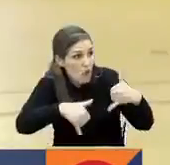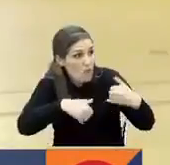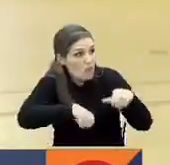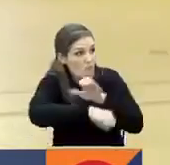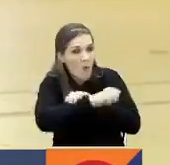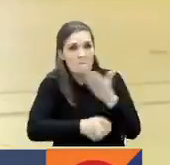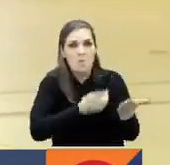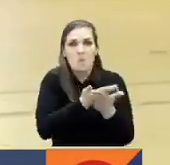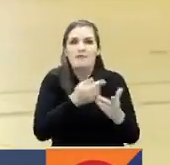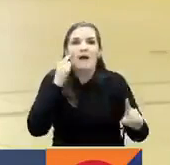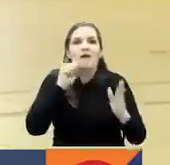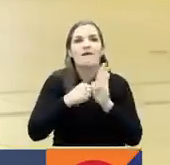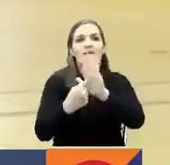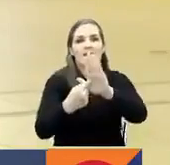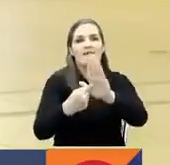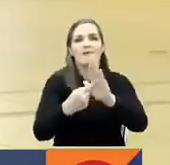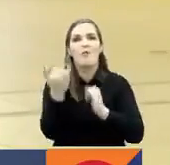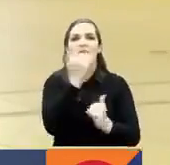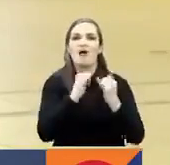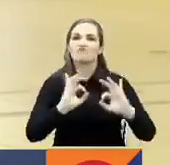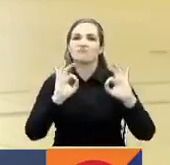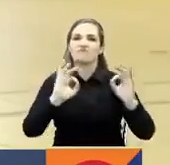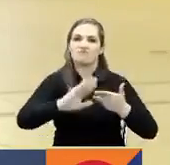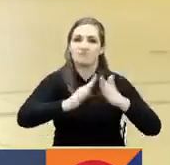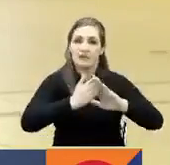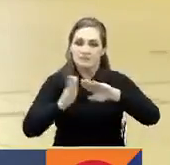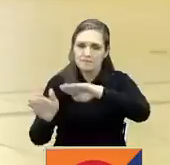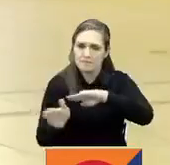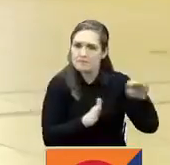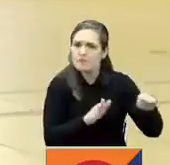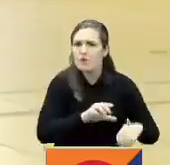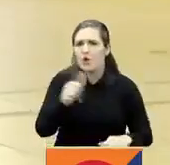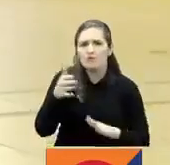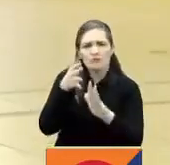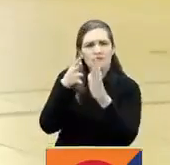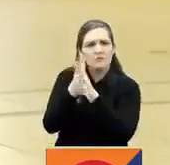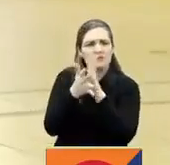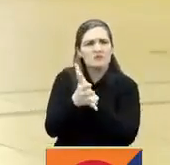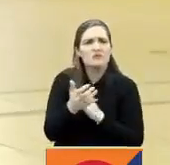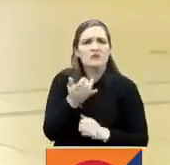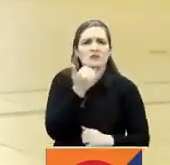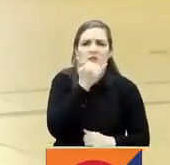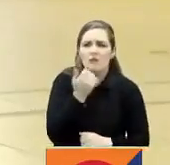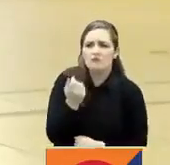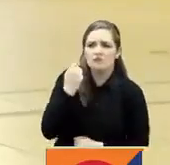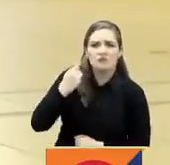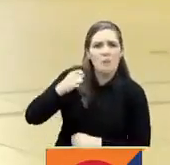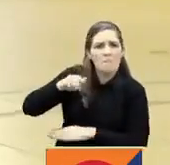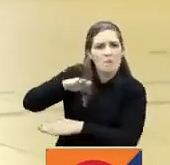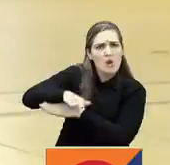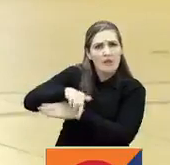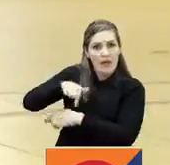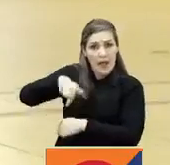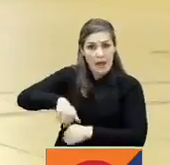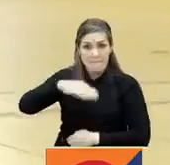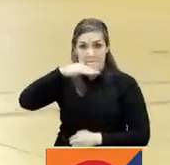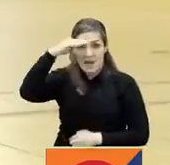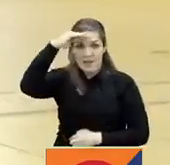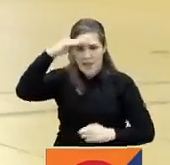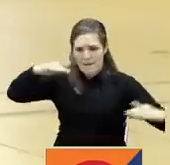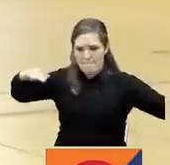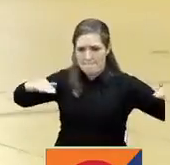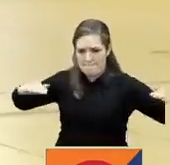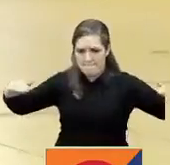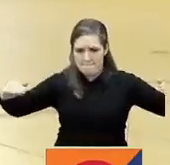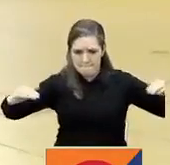noticias o en otros temas también les contamos la situación de orden público que se vivió en horas de la tarde en principales vías de acceso a la capital antioqueña